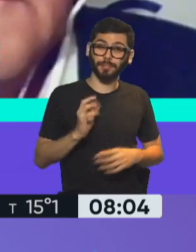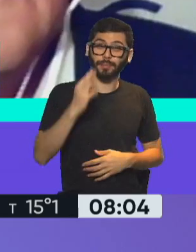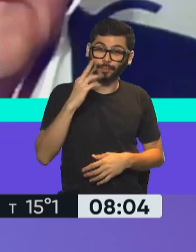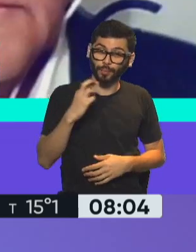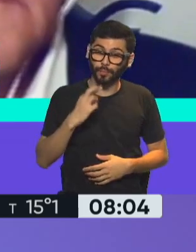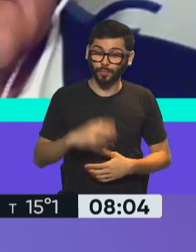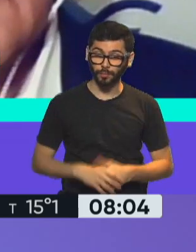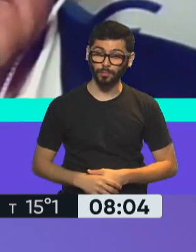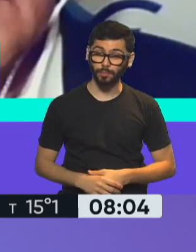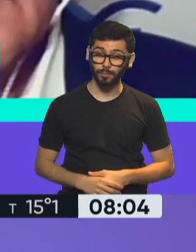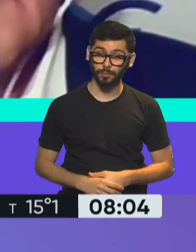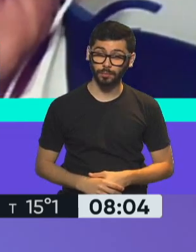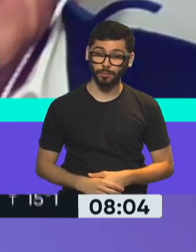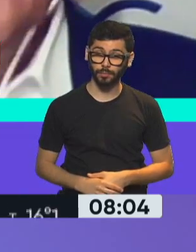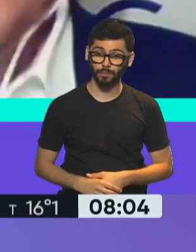2019.